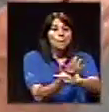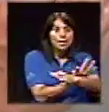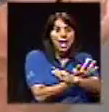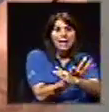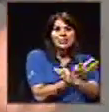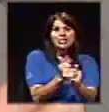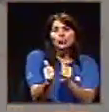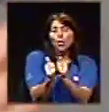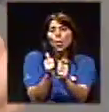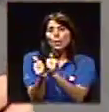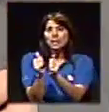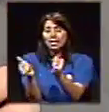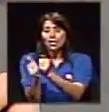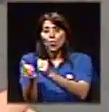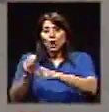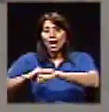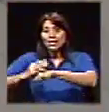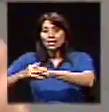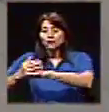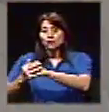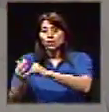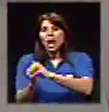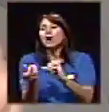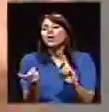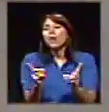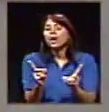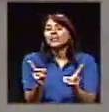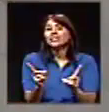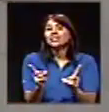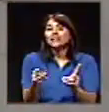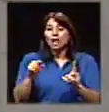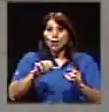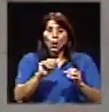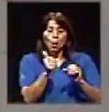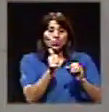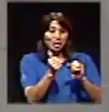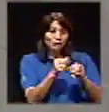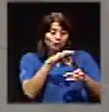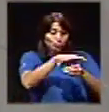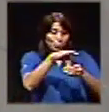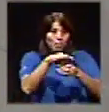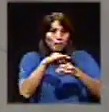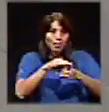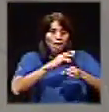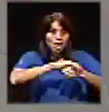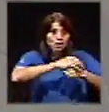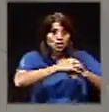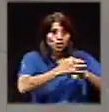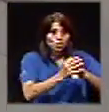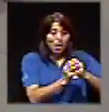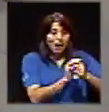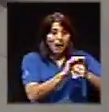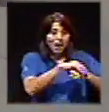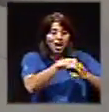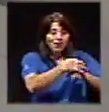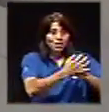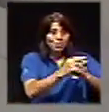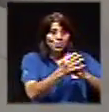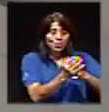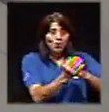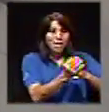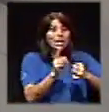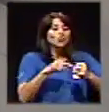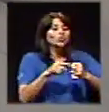son capaces de absorber los insectos para que se paren en esas plantas y no en la lechuga, de tal manera que podamos ser pioneros en agricultura